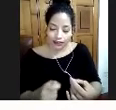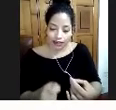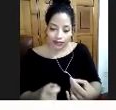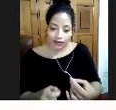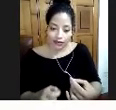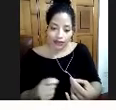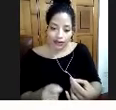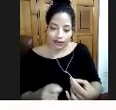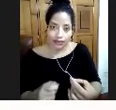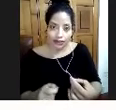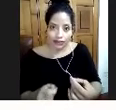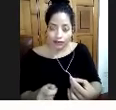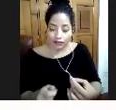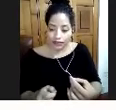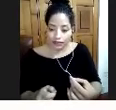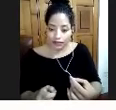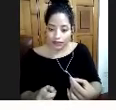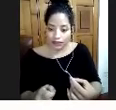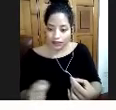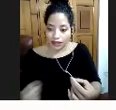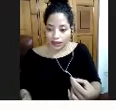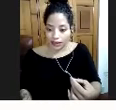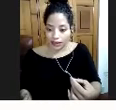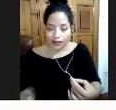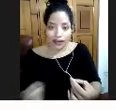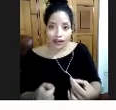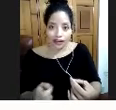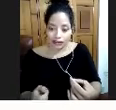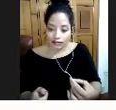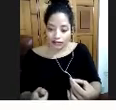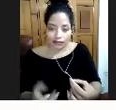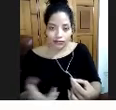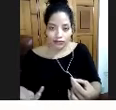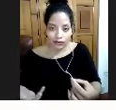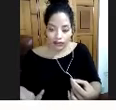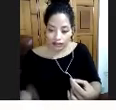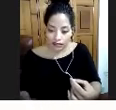Google Classroom, Microsoft Teams, también Hangon,